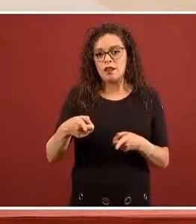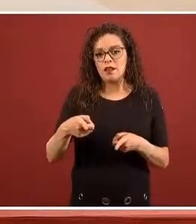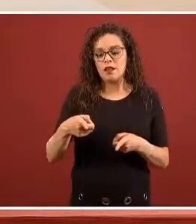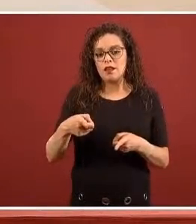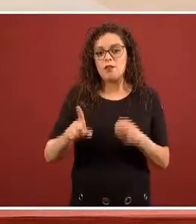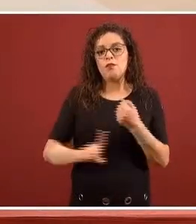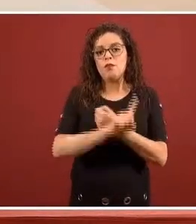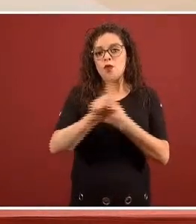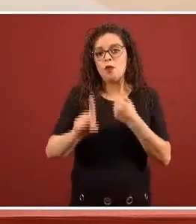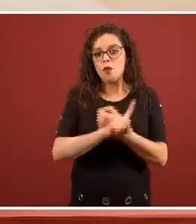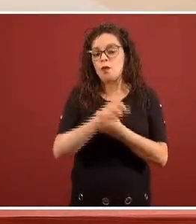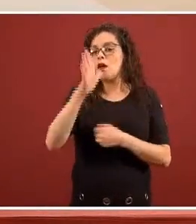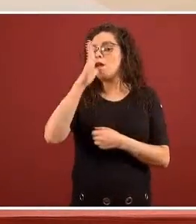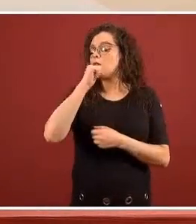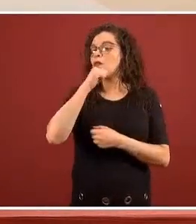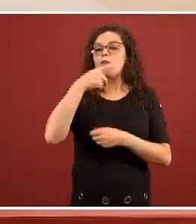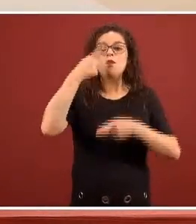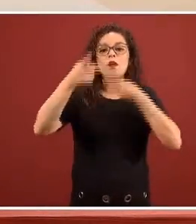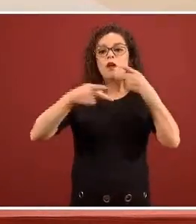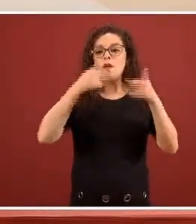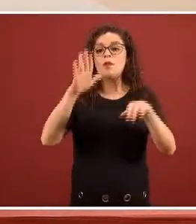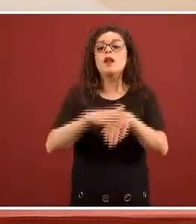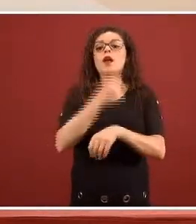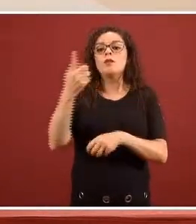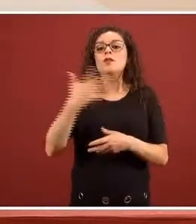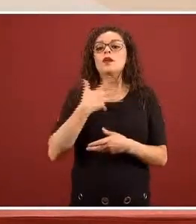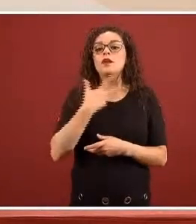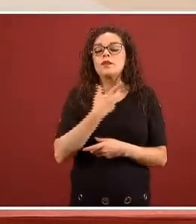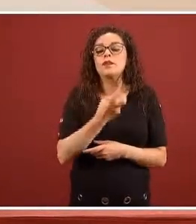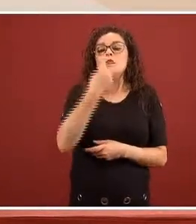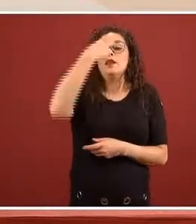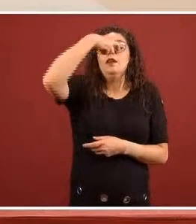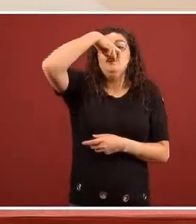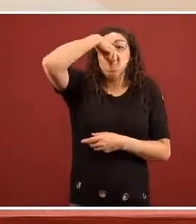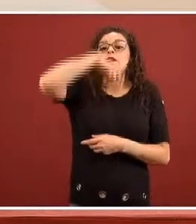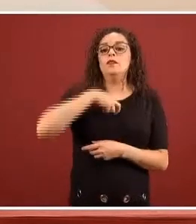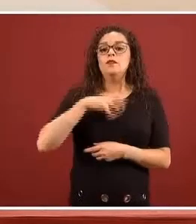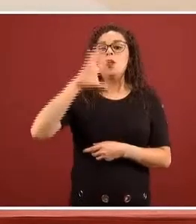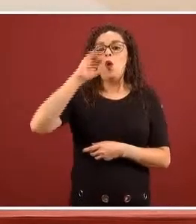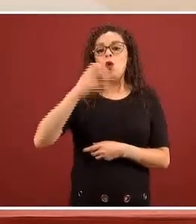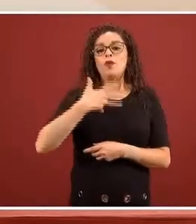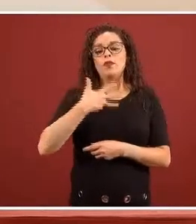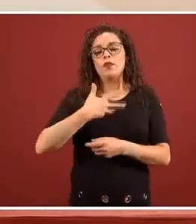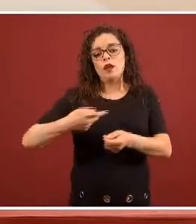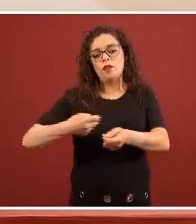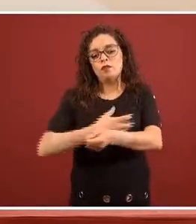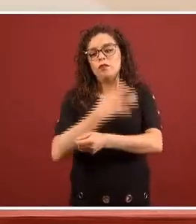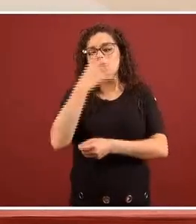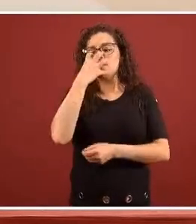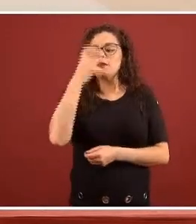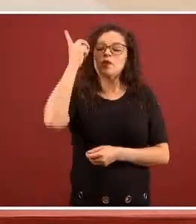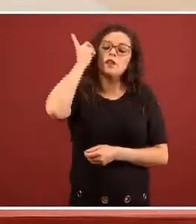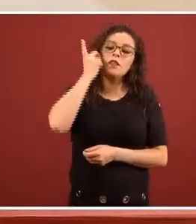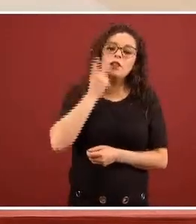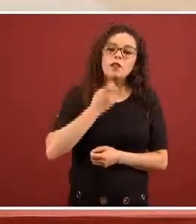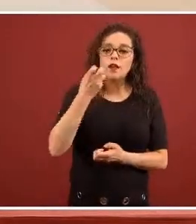porque están intubados e intubadas o están en un estado de sedación y entonces no se puede, ¿no?